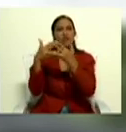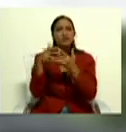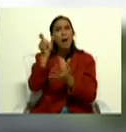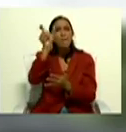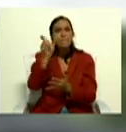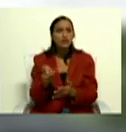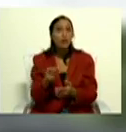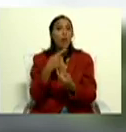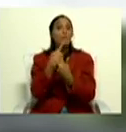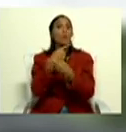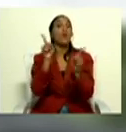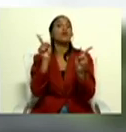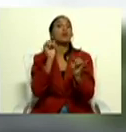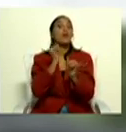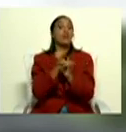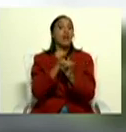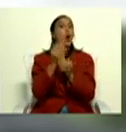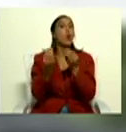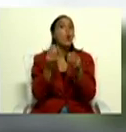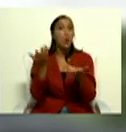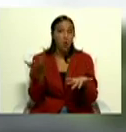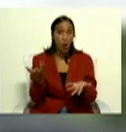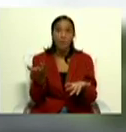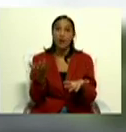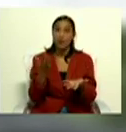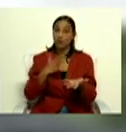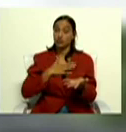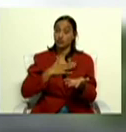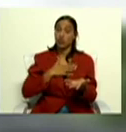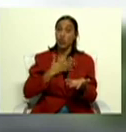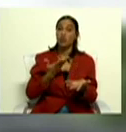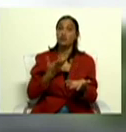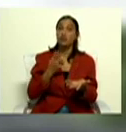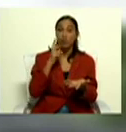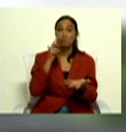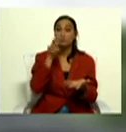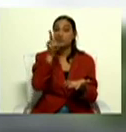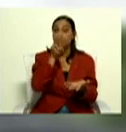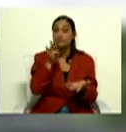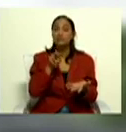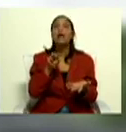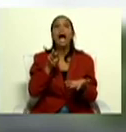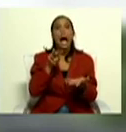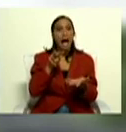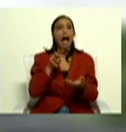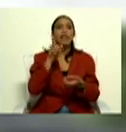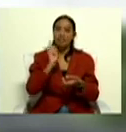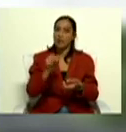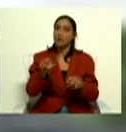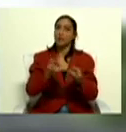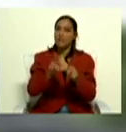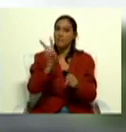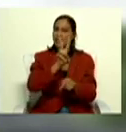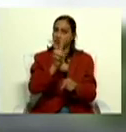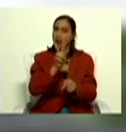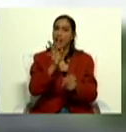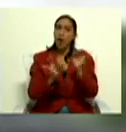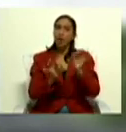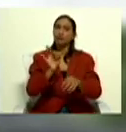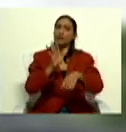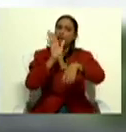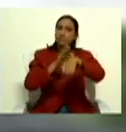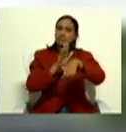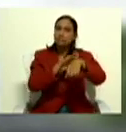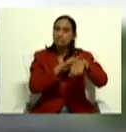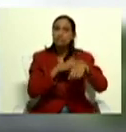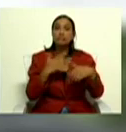nosotros no solamente actuamos, sino pedagógicamente tenemos que hacer estos llamados de atención, porque